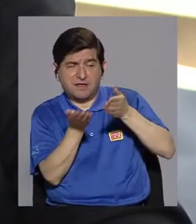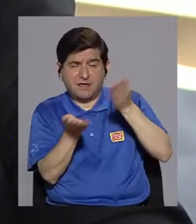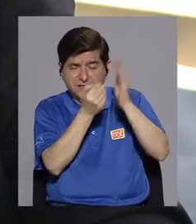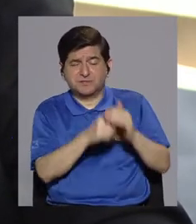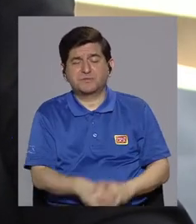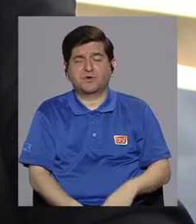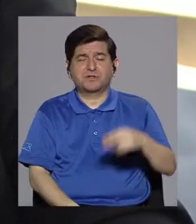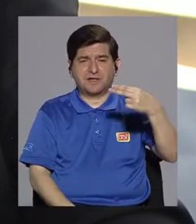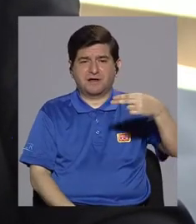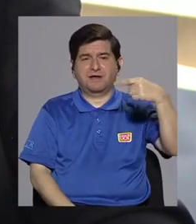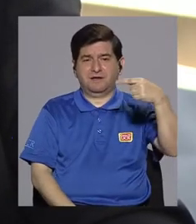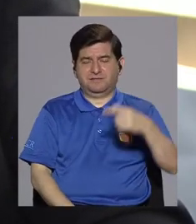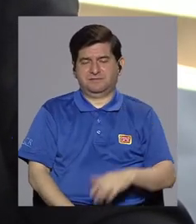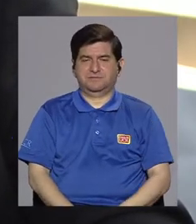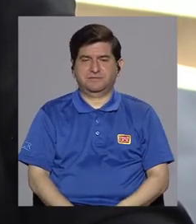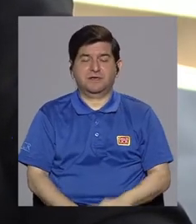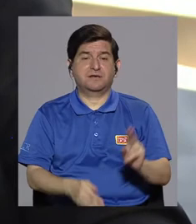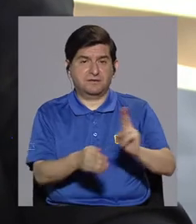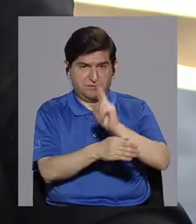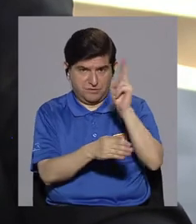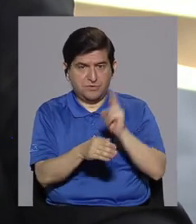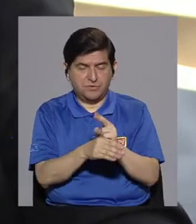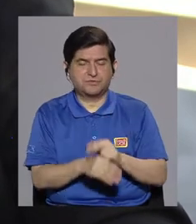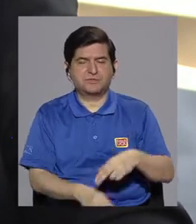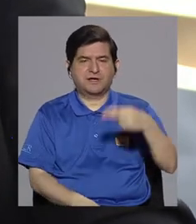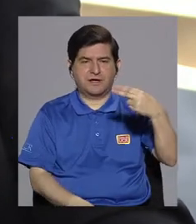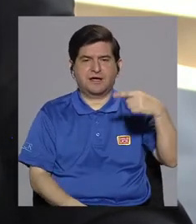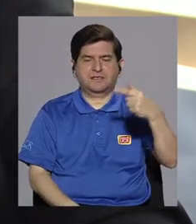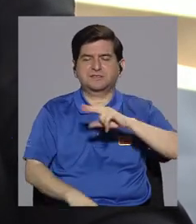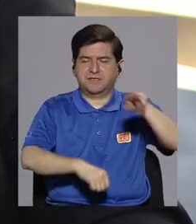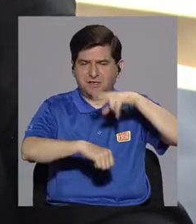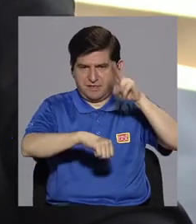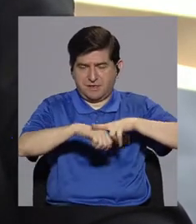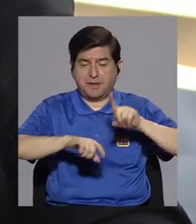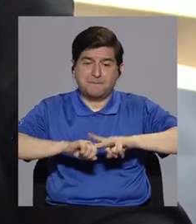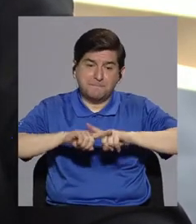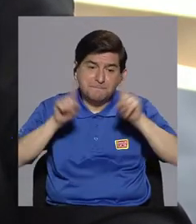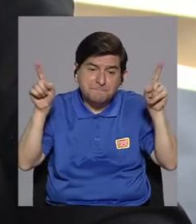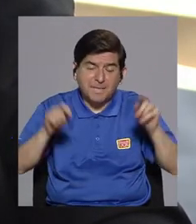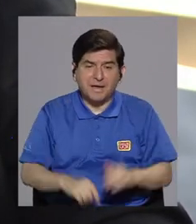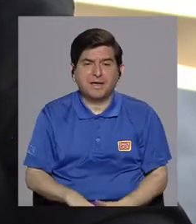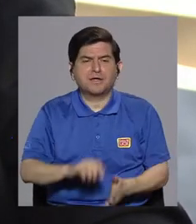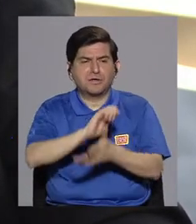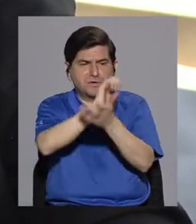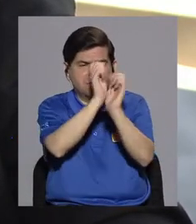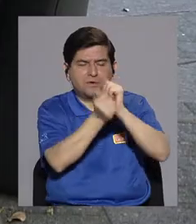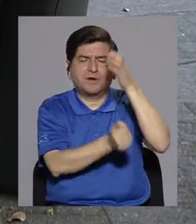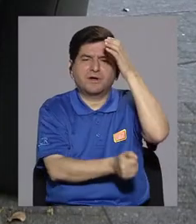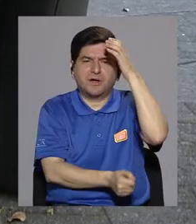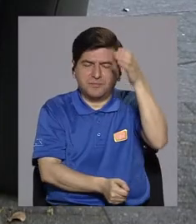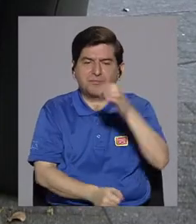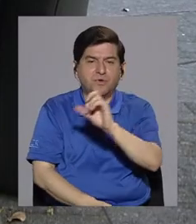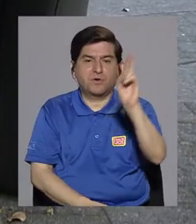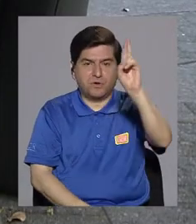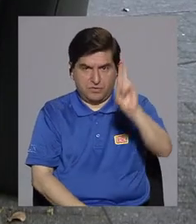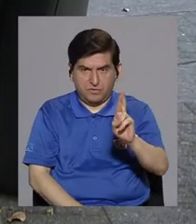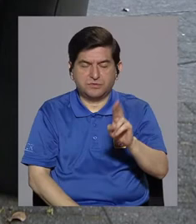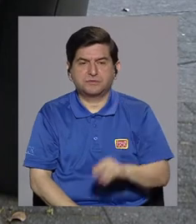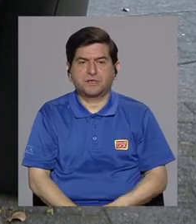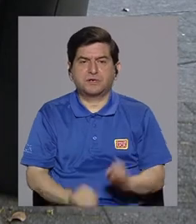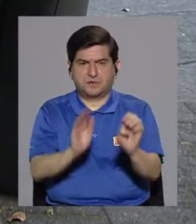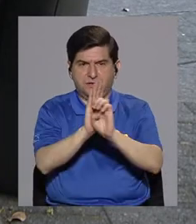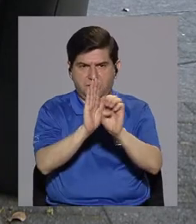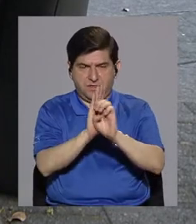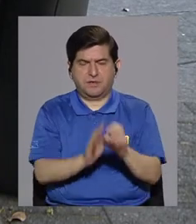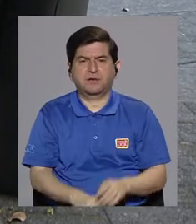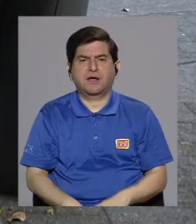mercurio y utilizan mercurio habitualmente, pero bueno, se trata de un cambio cultural. En Costa Rica, pues, se